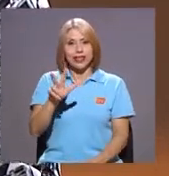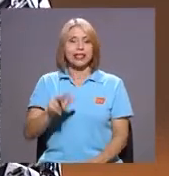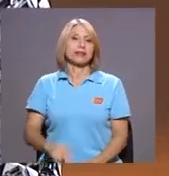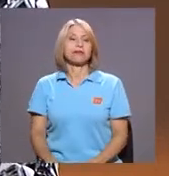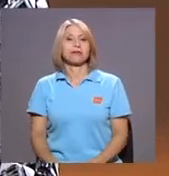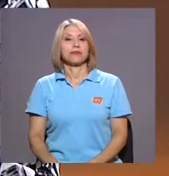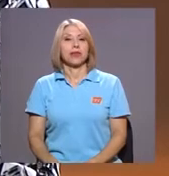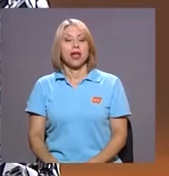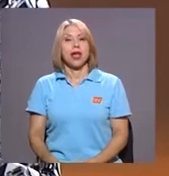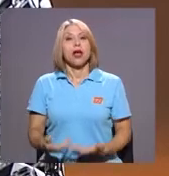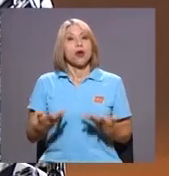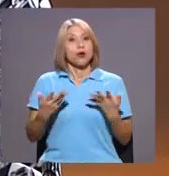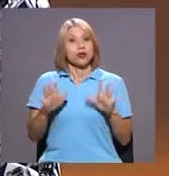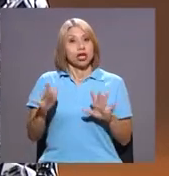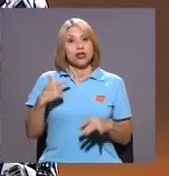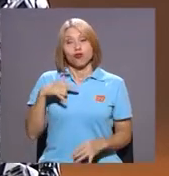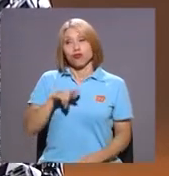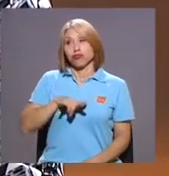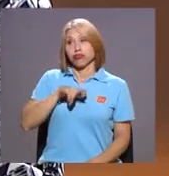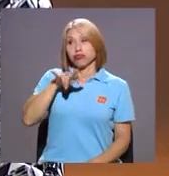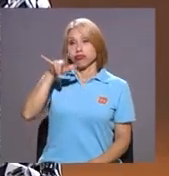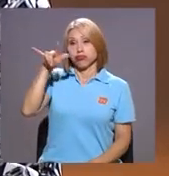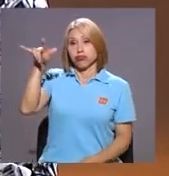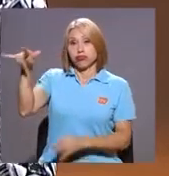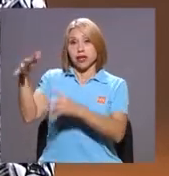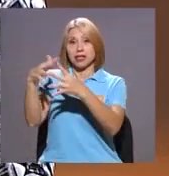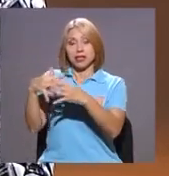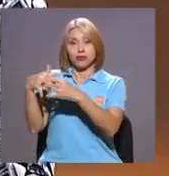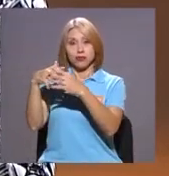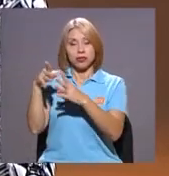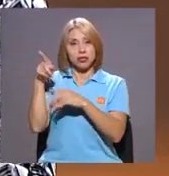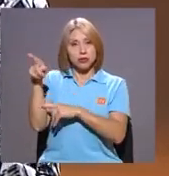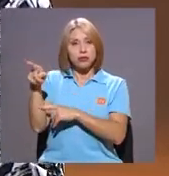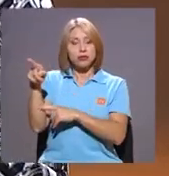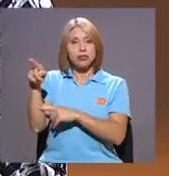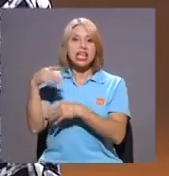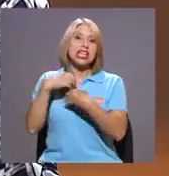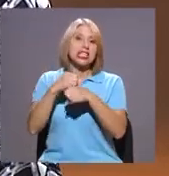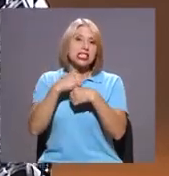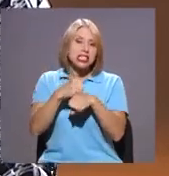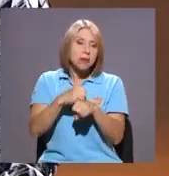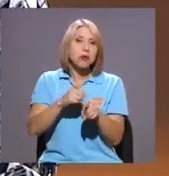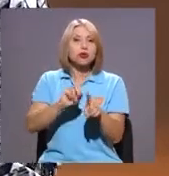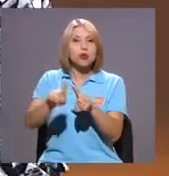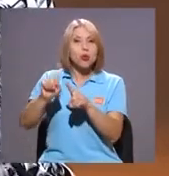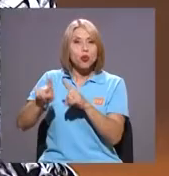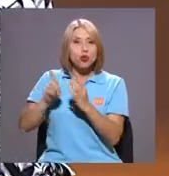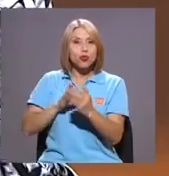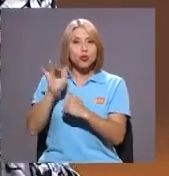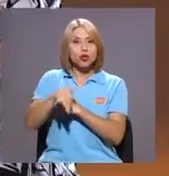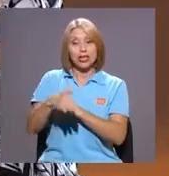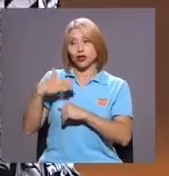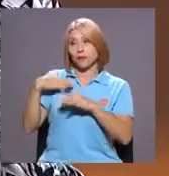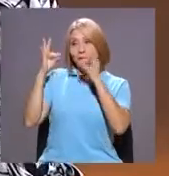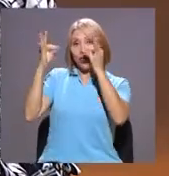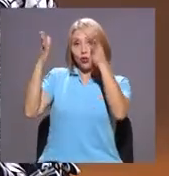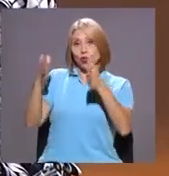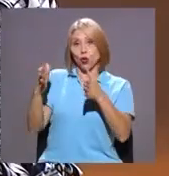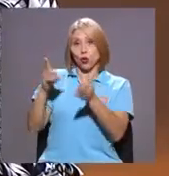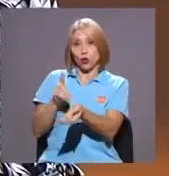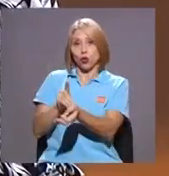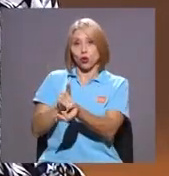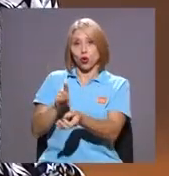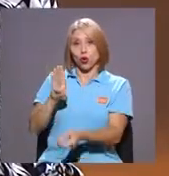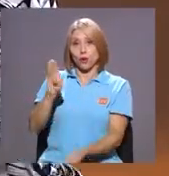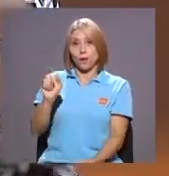Entonces, cuando yo me fui para allá, hicimos unos proyectos, el tutor mío, el doctor Bayer,